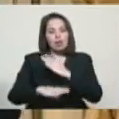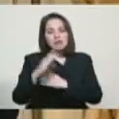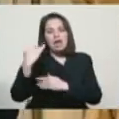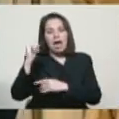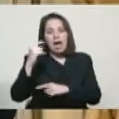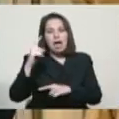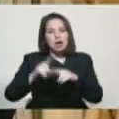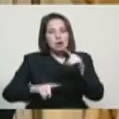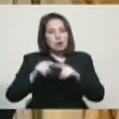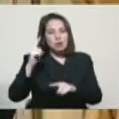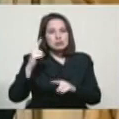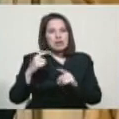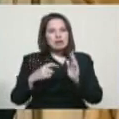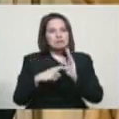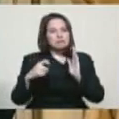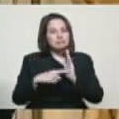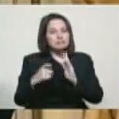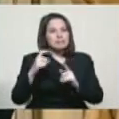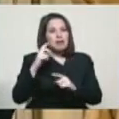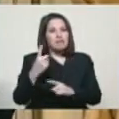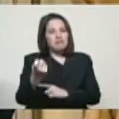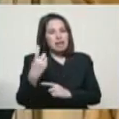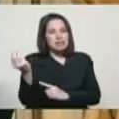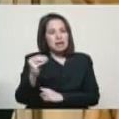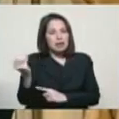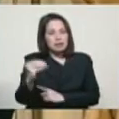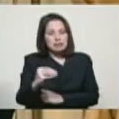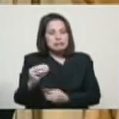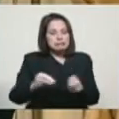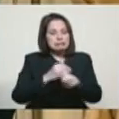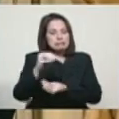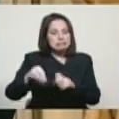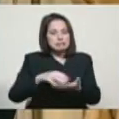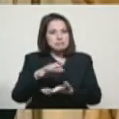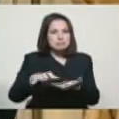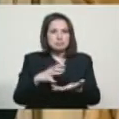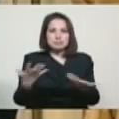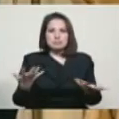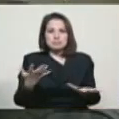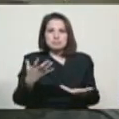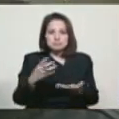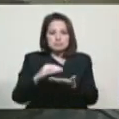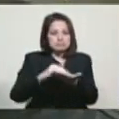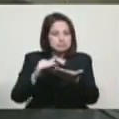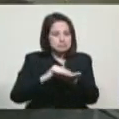también, muy complejos. Nosotros